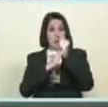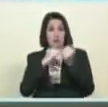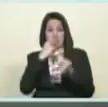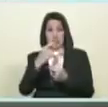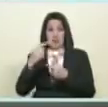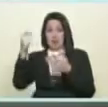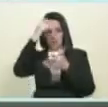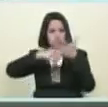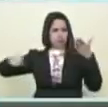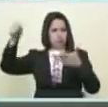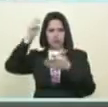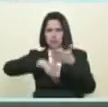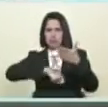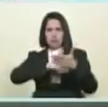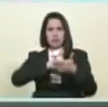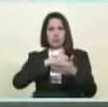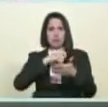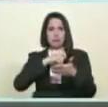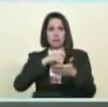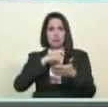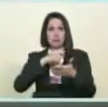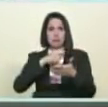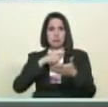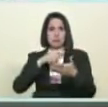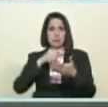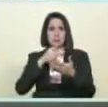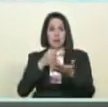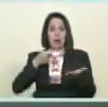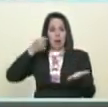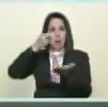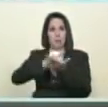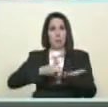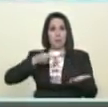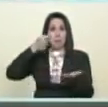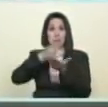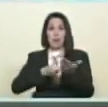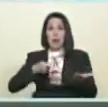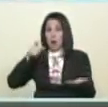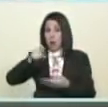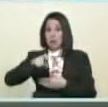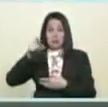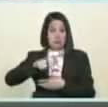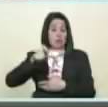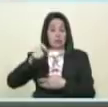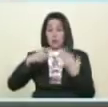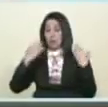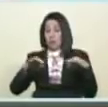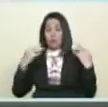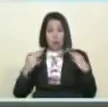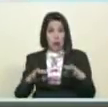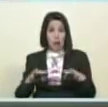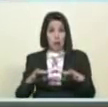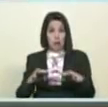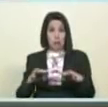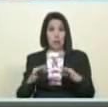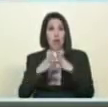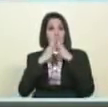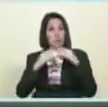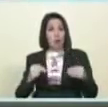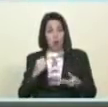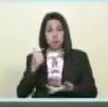nos vetaron el refinanciamiento necesario y natural de los